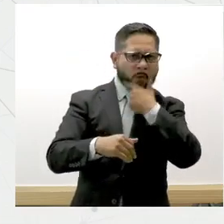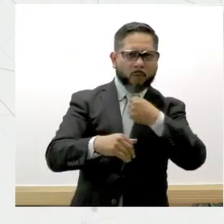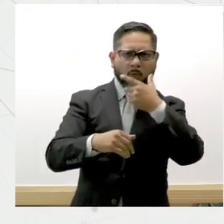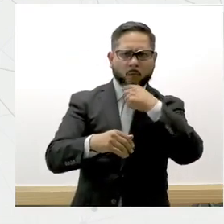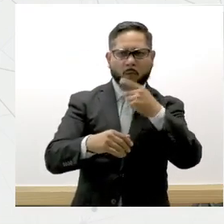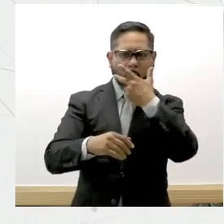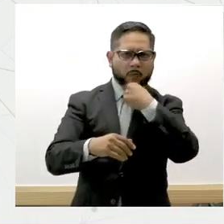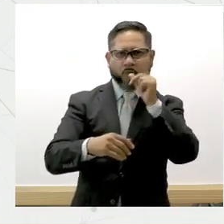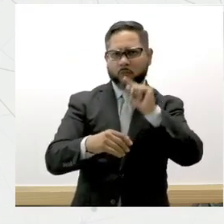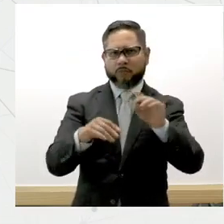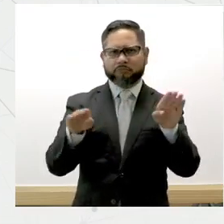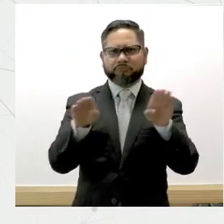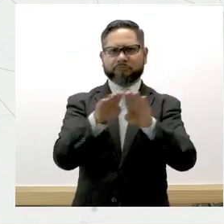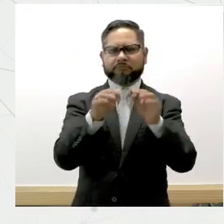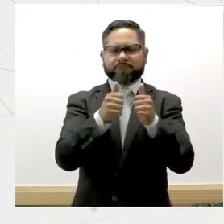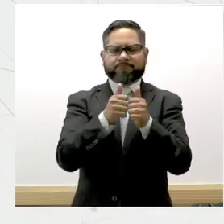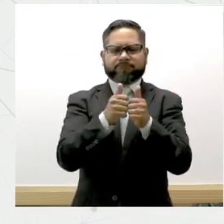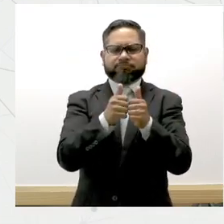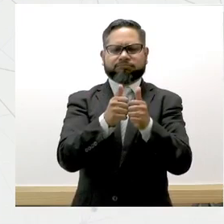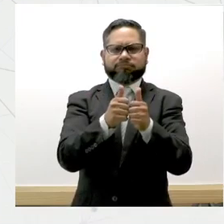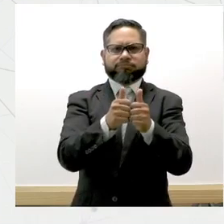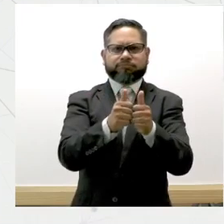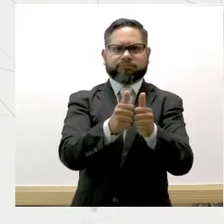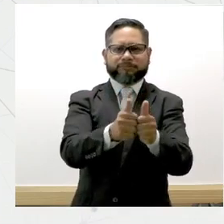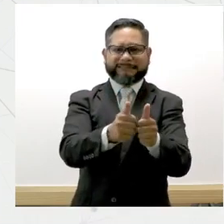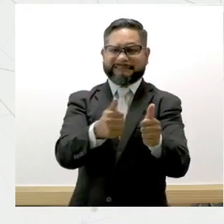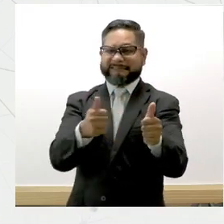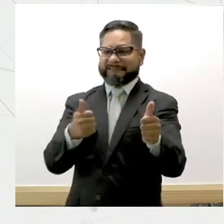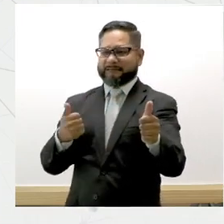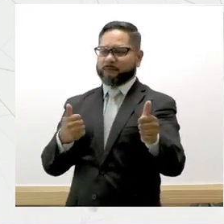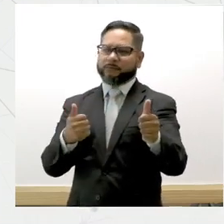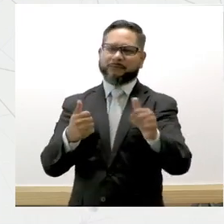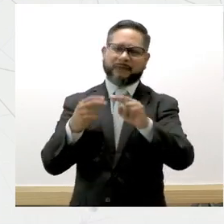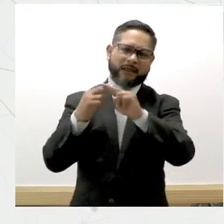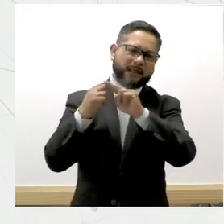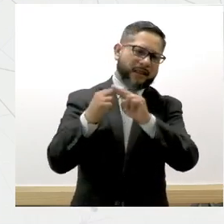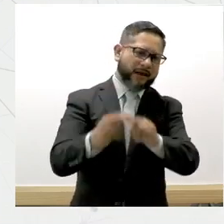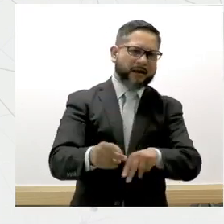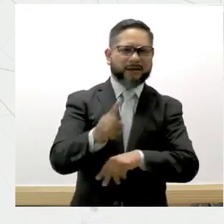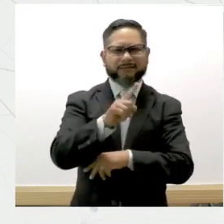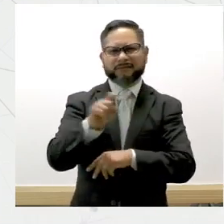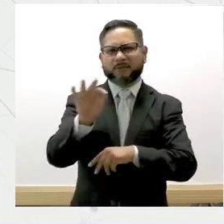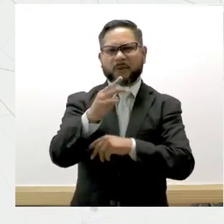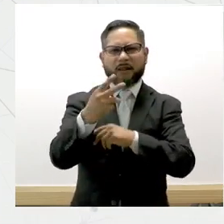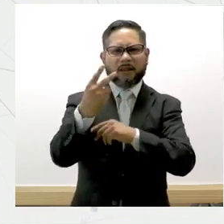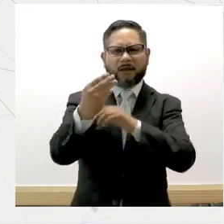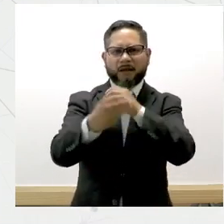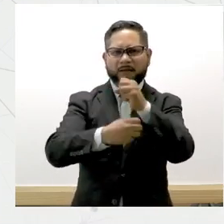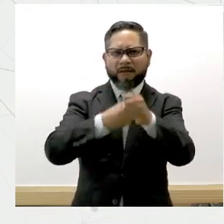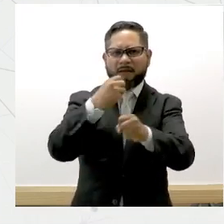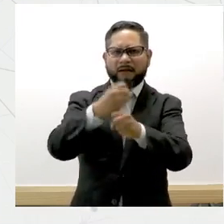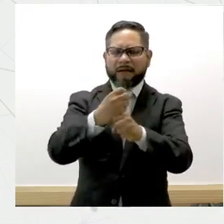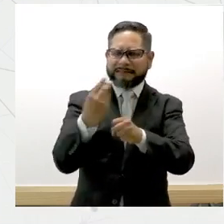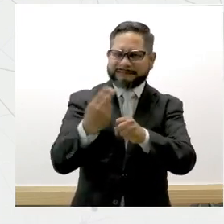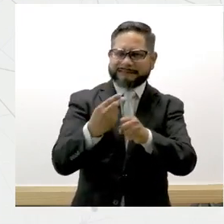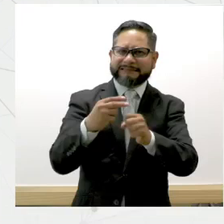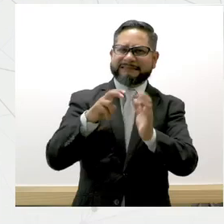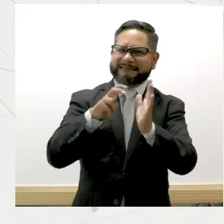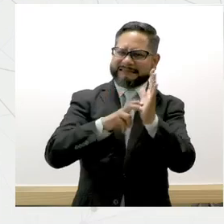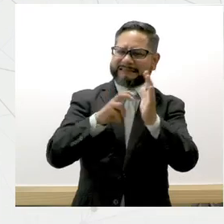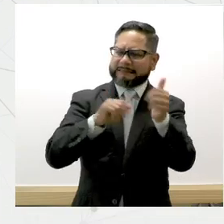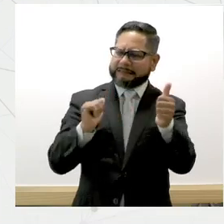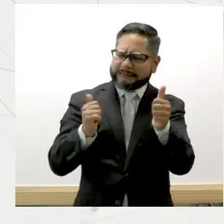recuerdan el último informe de Gender Gap, eran 142 años, ¿no?, los que se sitúan como necesarios para cerrar la brecha de